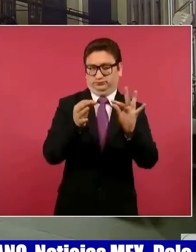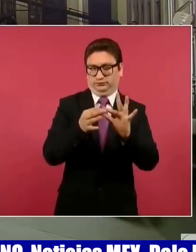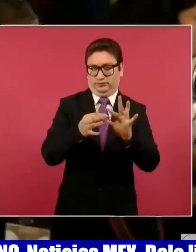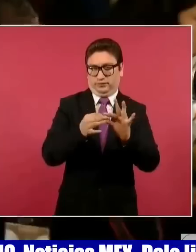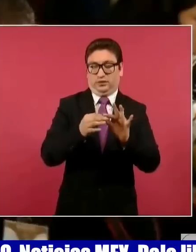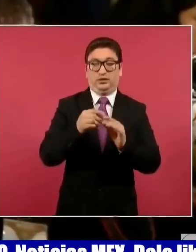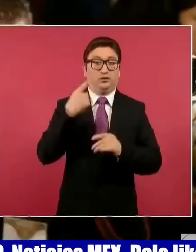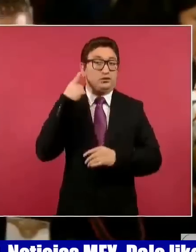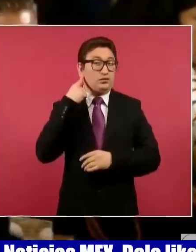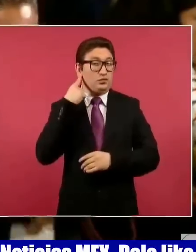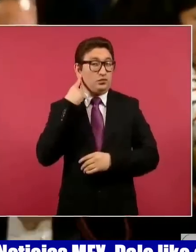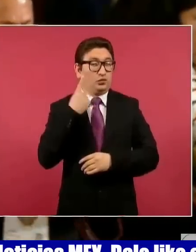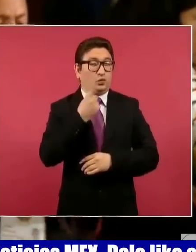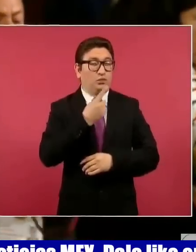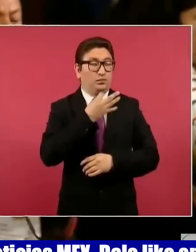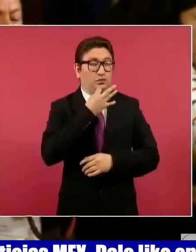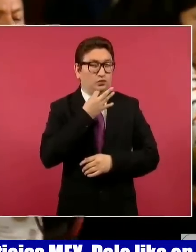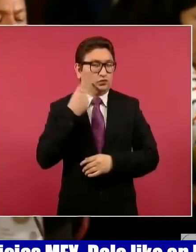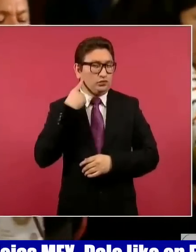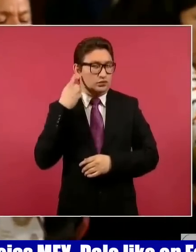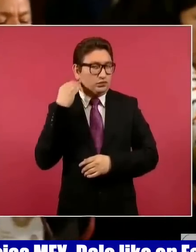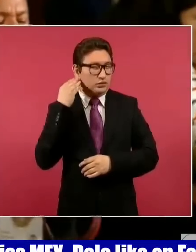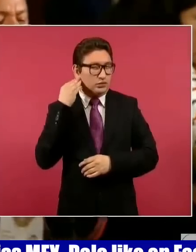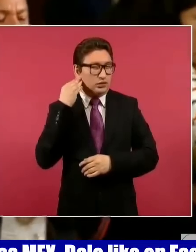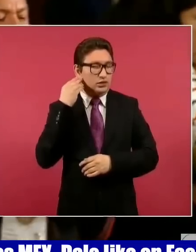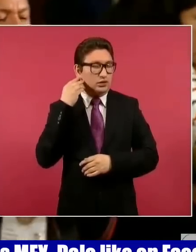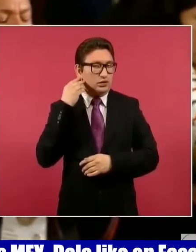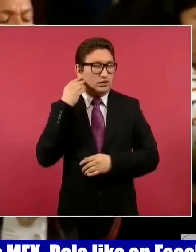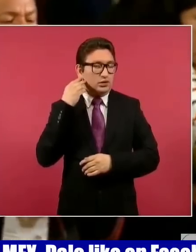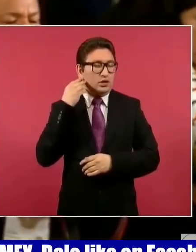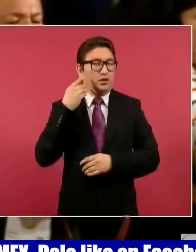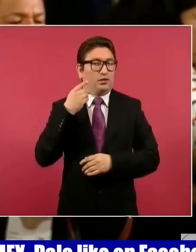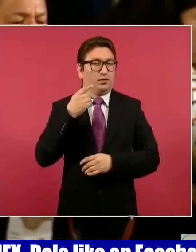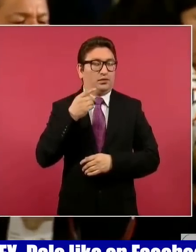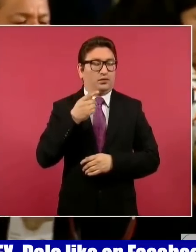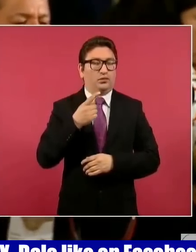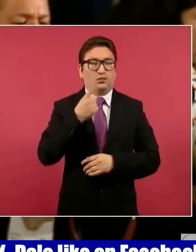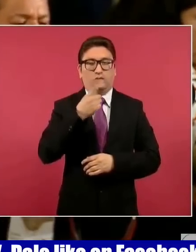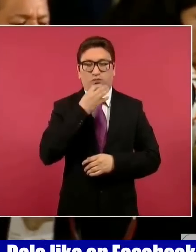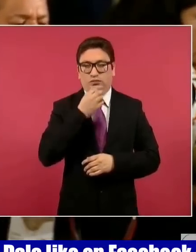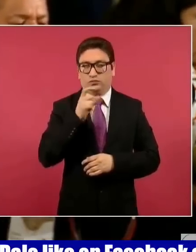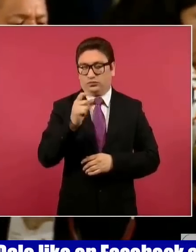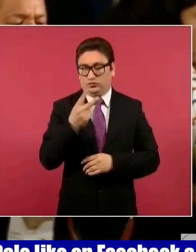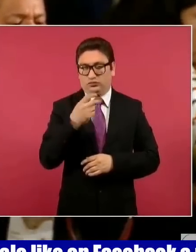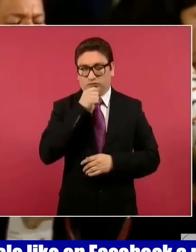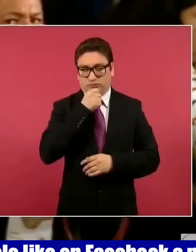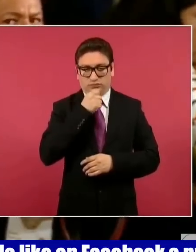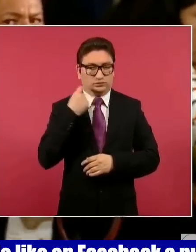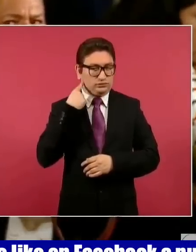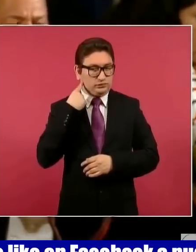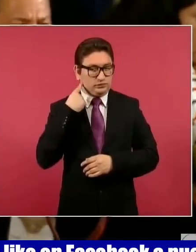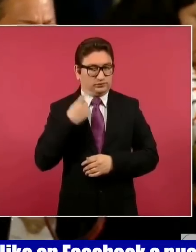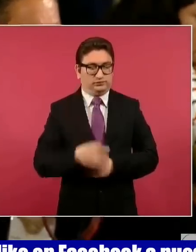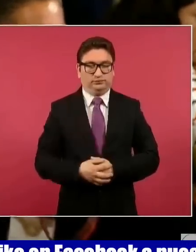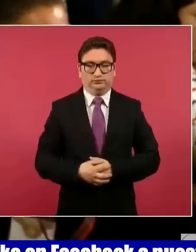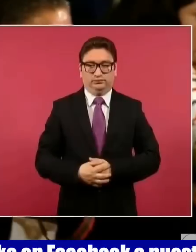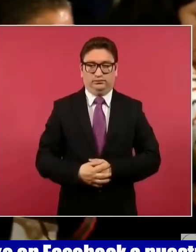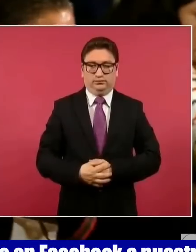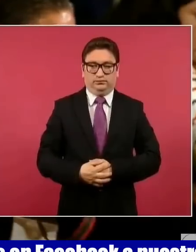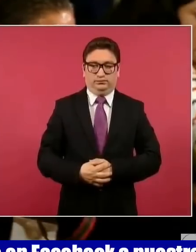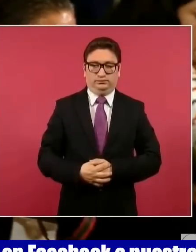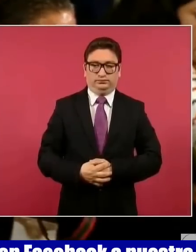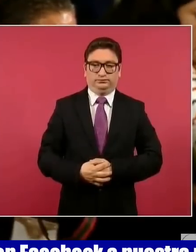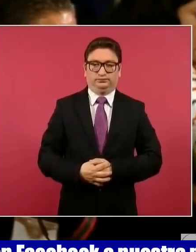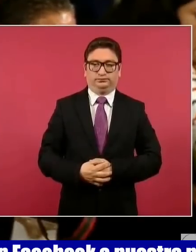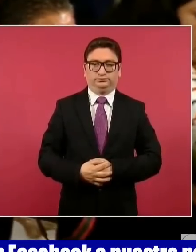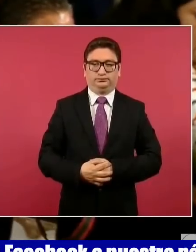es de nosotros y que terminaremos de cubrir hasta 2070, nuestros nietos terminarán de cubrir hasta 2070, y que